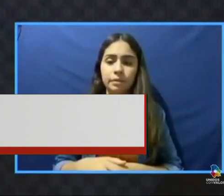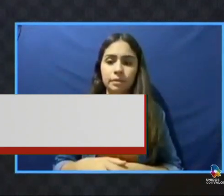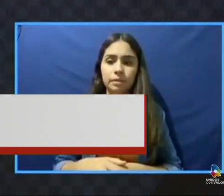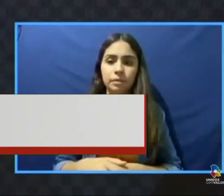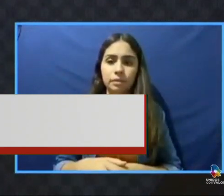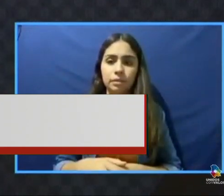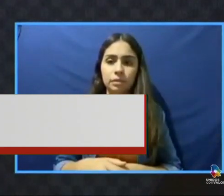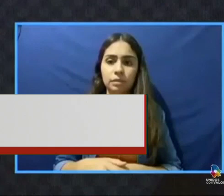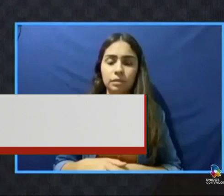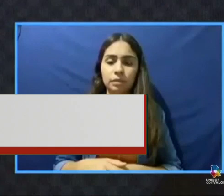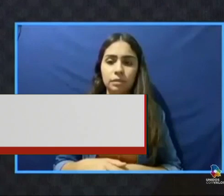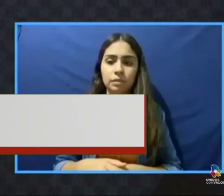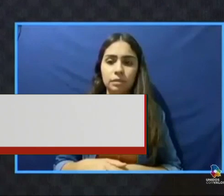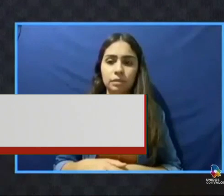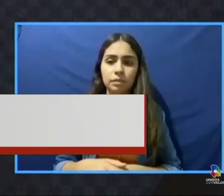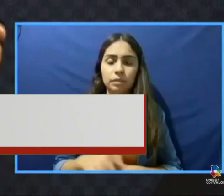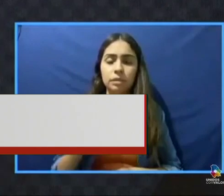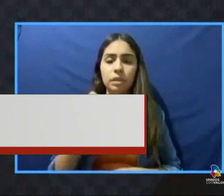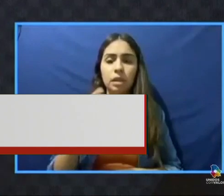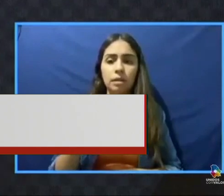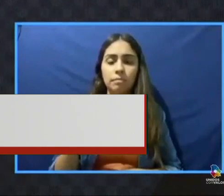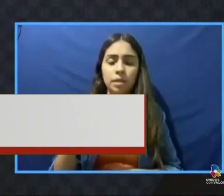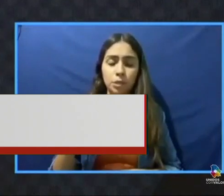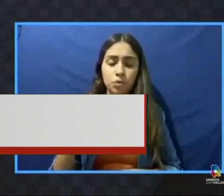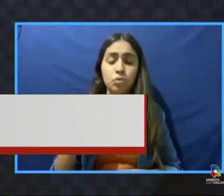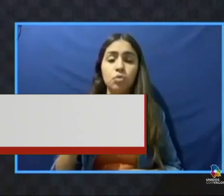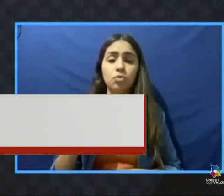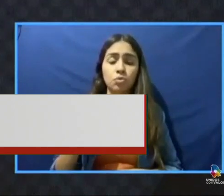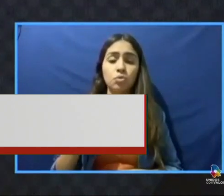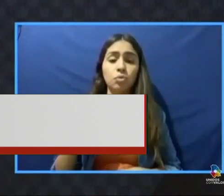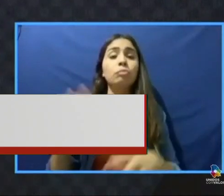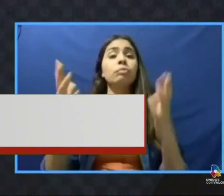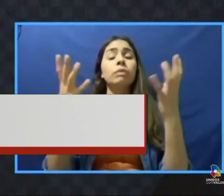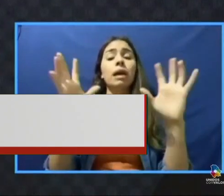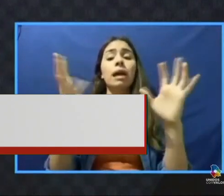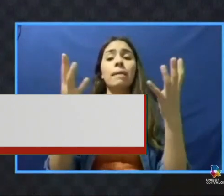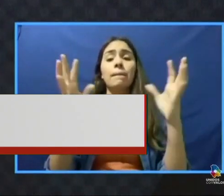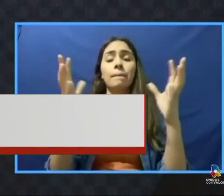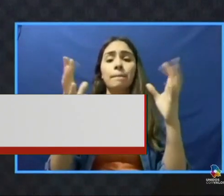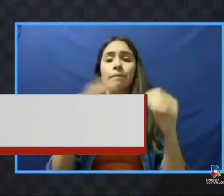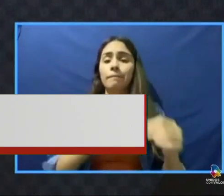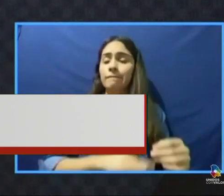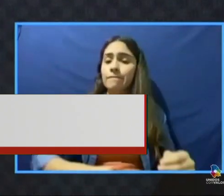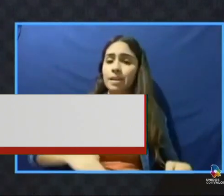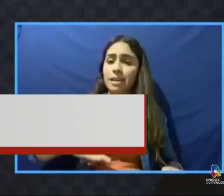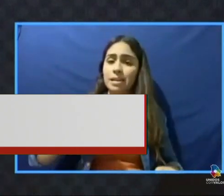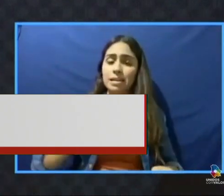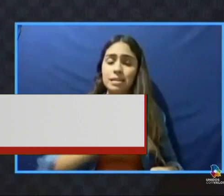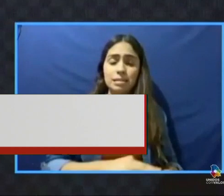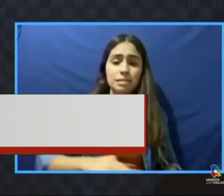haya decidido salir, viajar fuera del país e iniciar